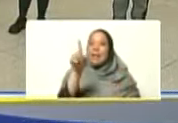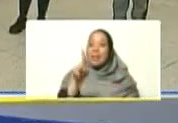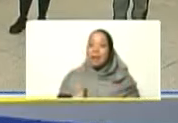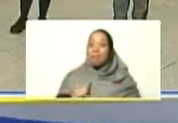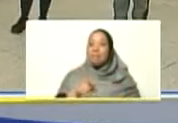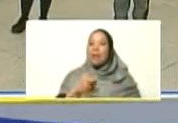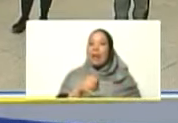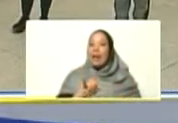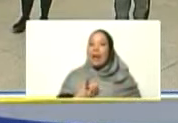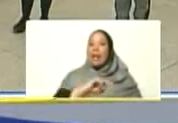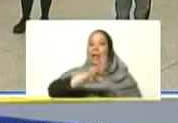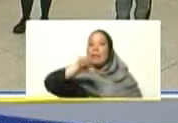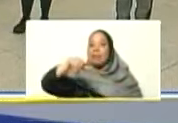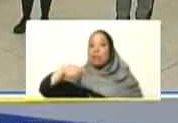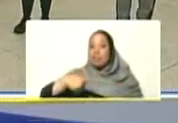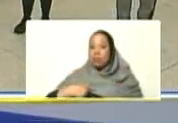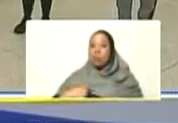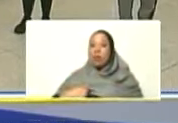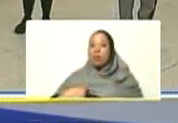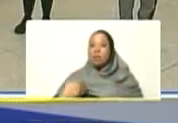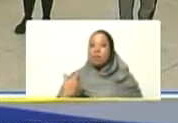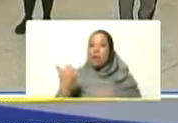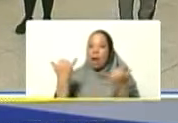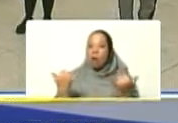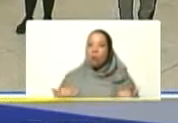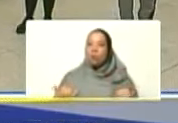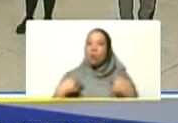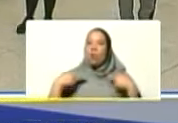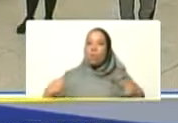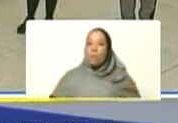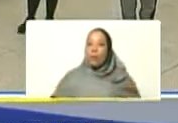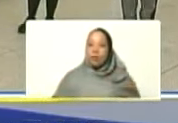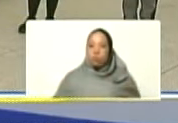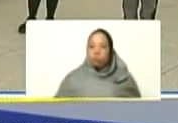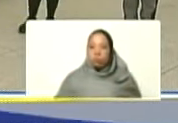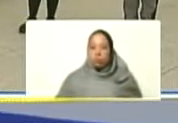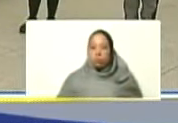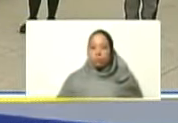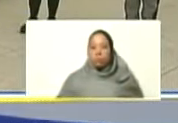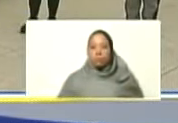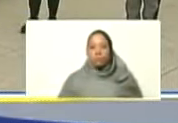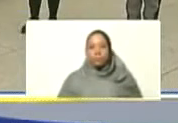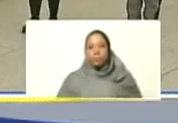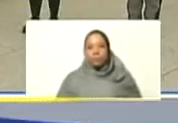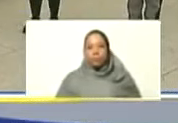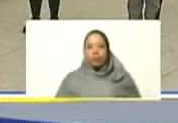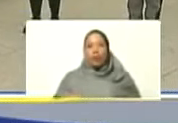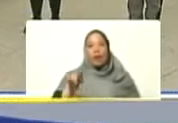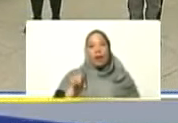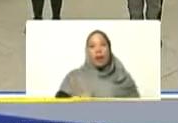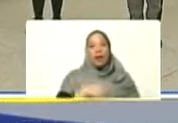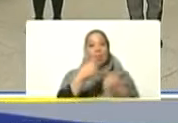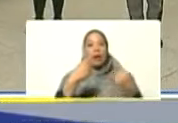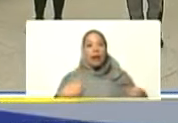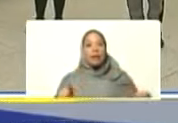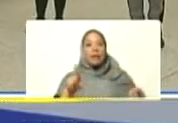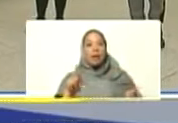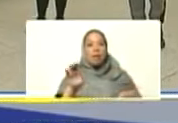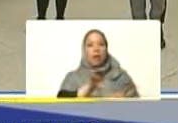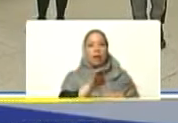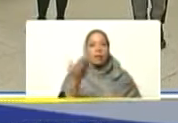humanidad, para que sea humana, la humanidad. Cantaba nuestro gran Ali Primera y cantamos